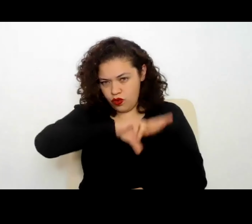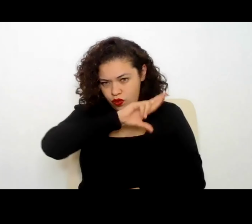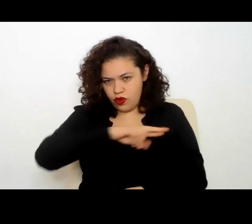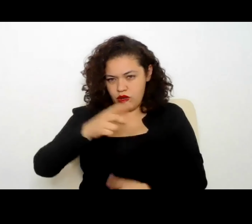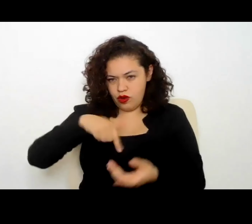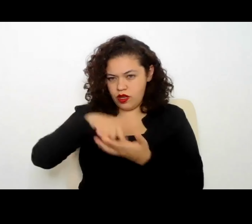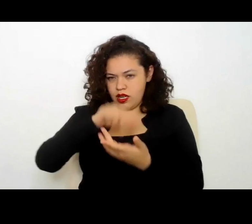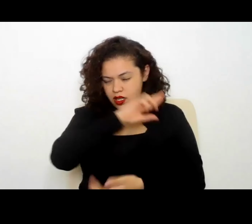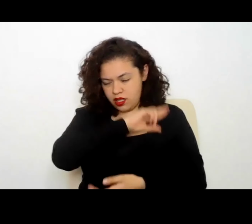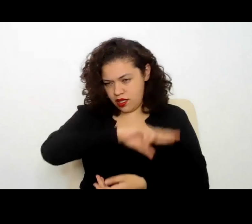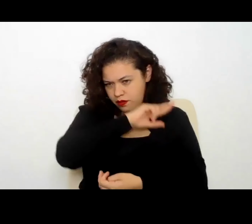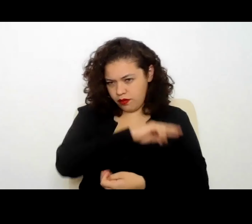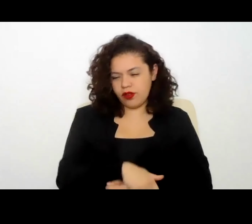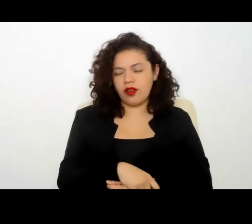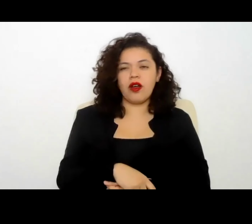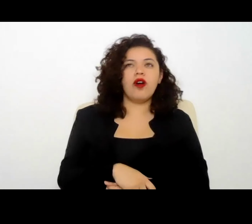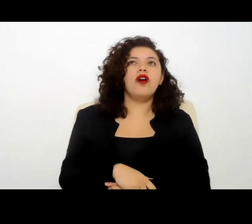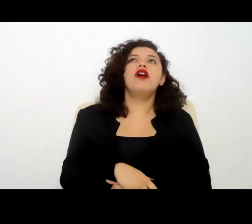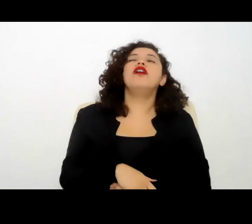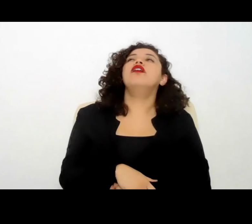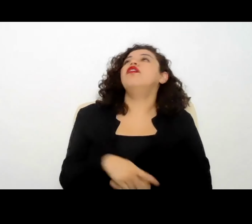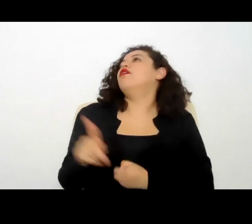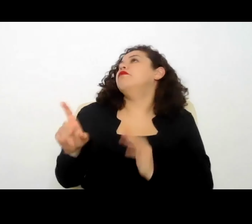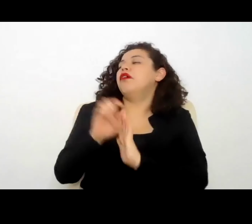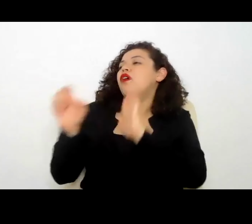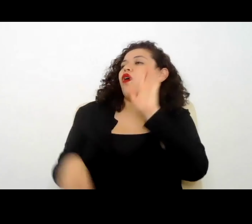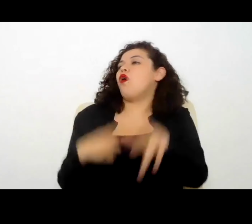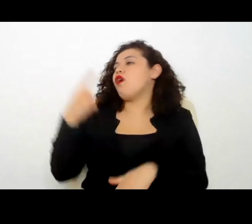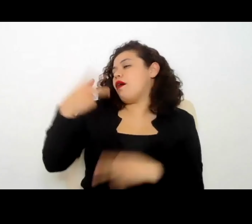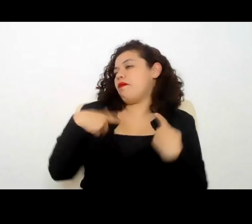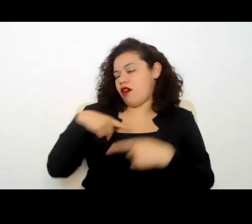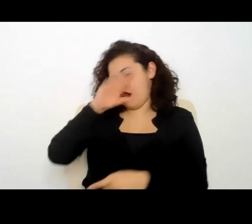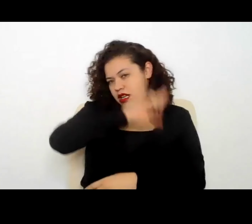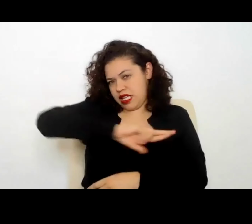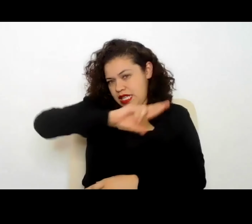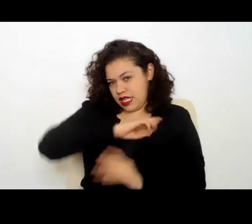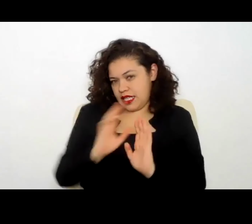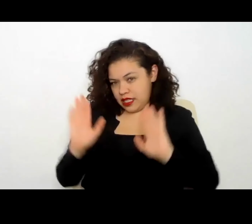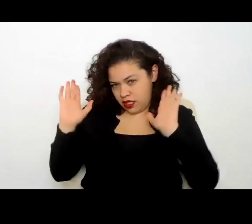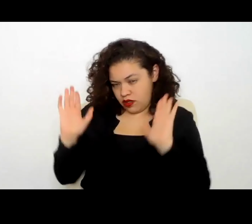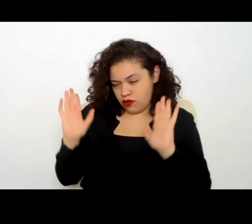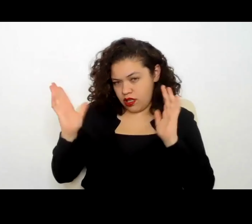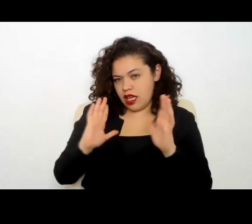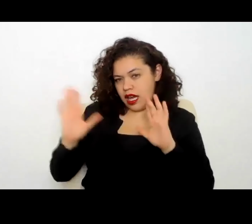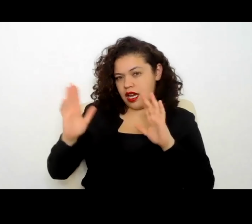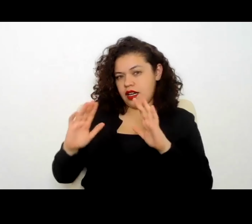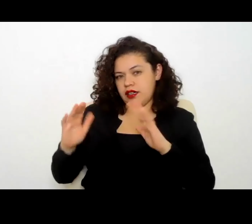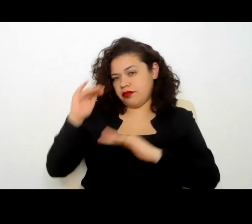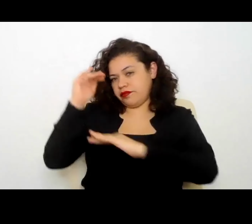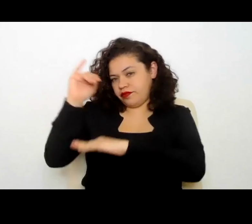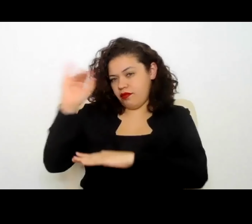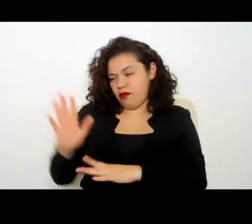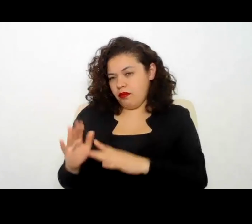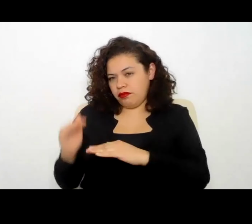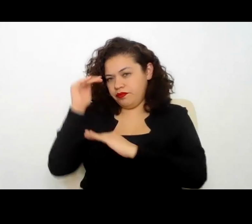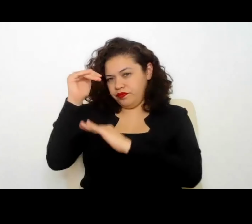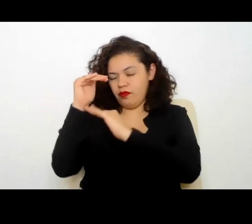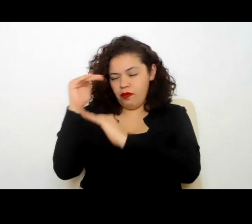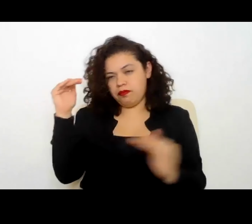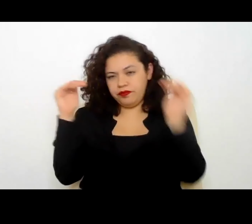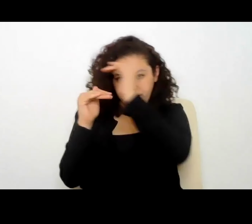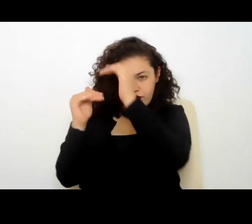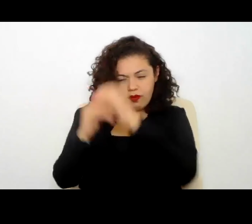Pero por decir ahorita a una persona que se le va a arrendar, rebasamos el umbral. O más bien, ya rebasamos el